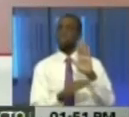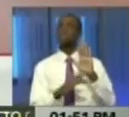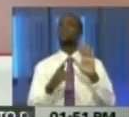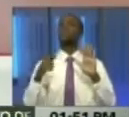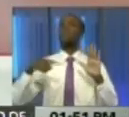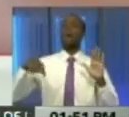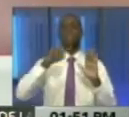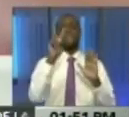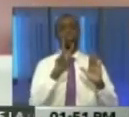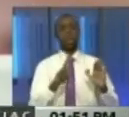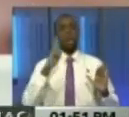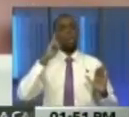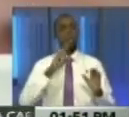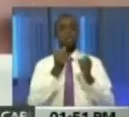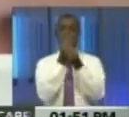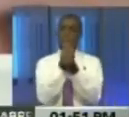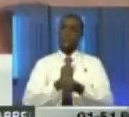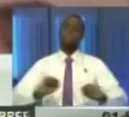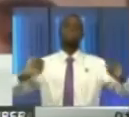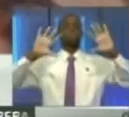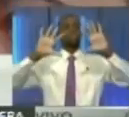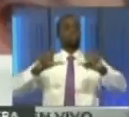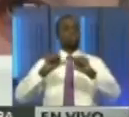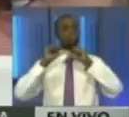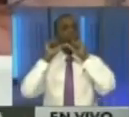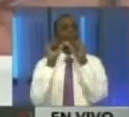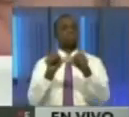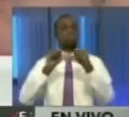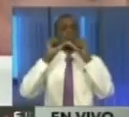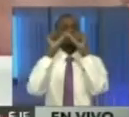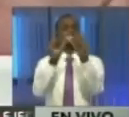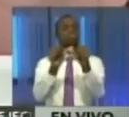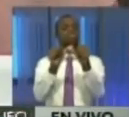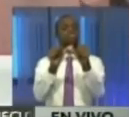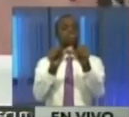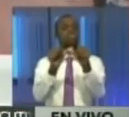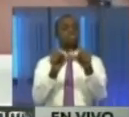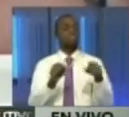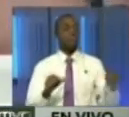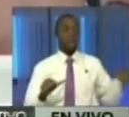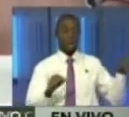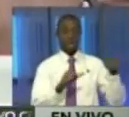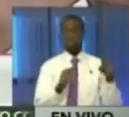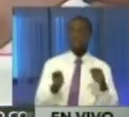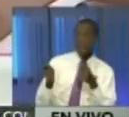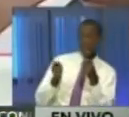la estabilidad del país. Lo repetimos como ayer.